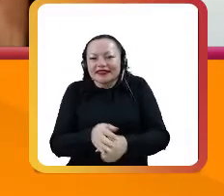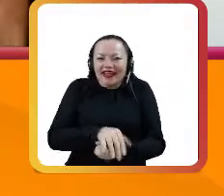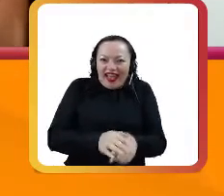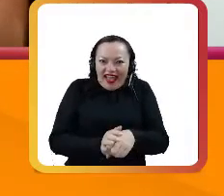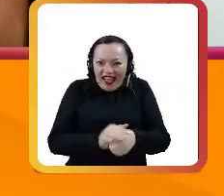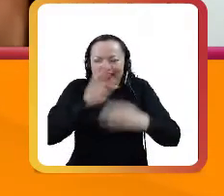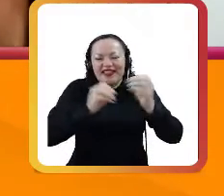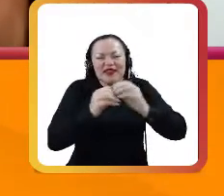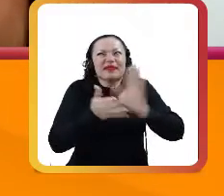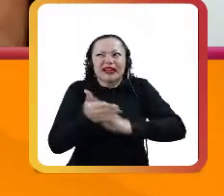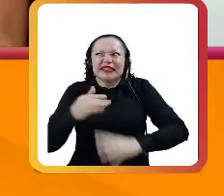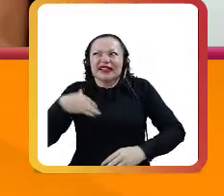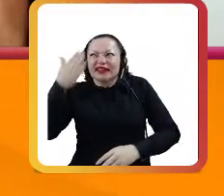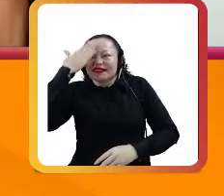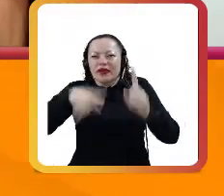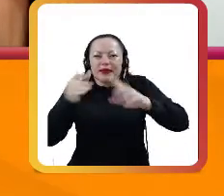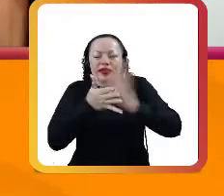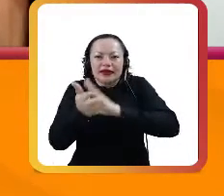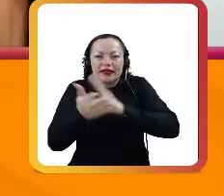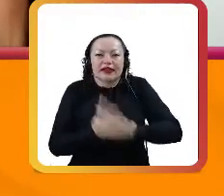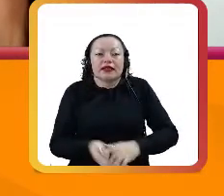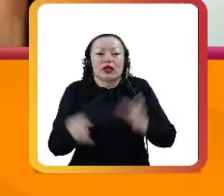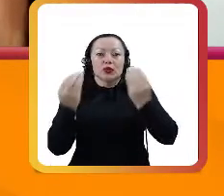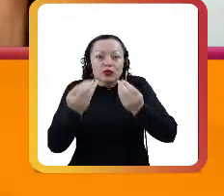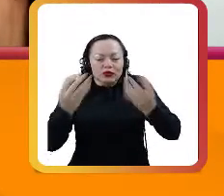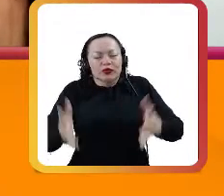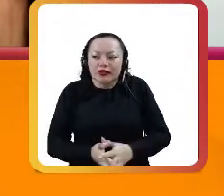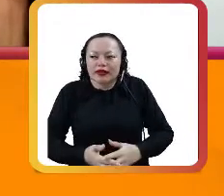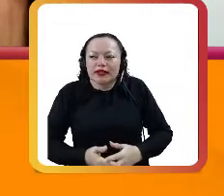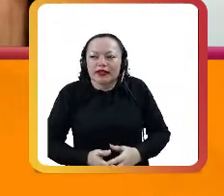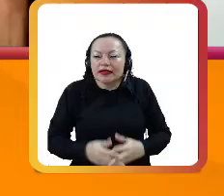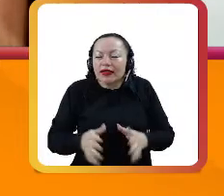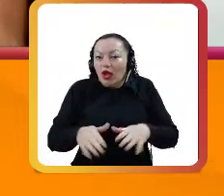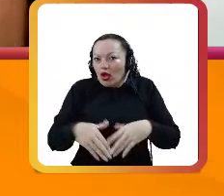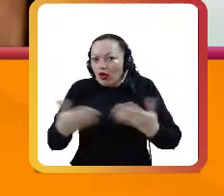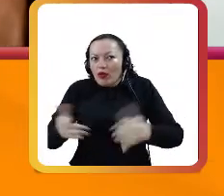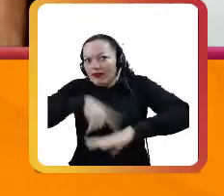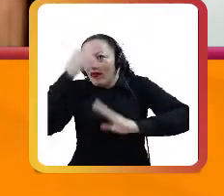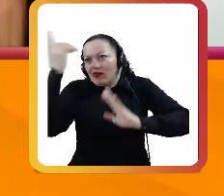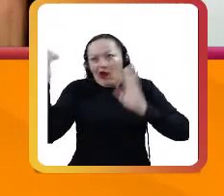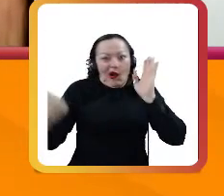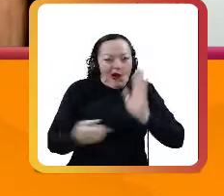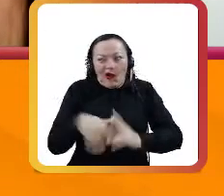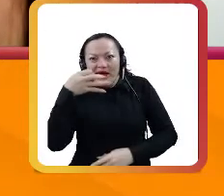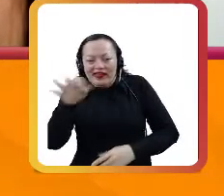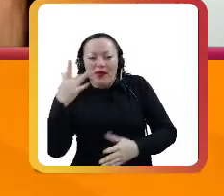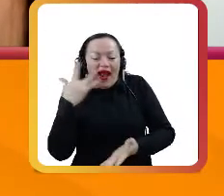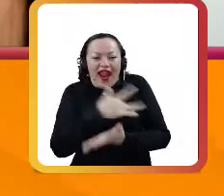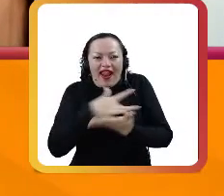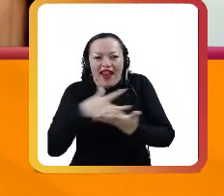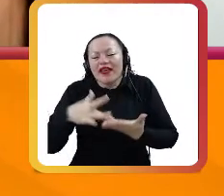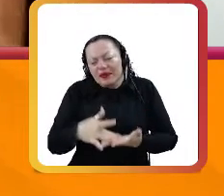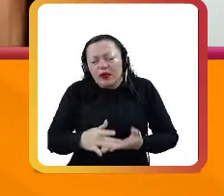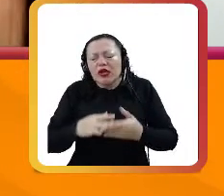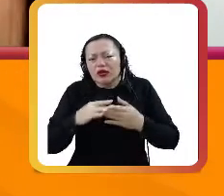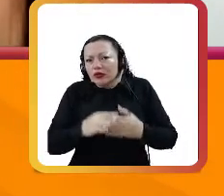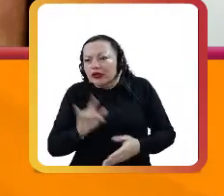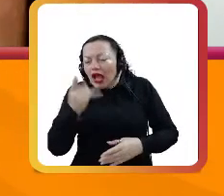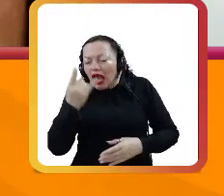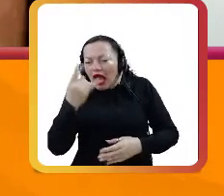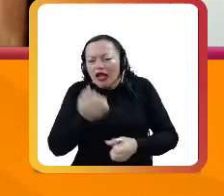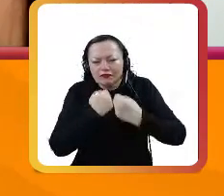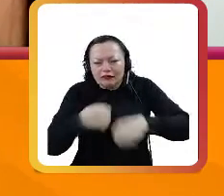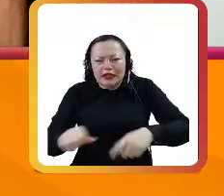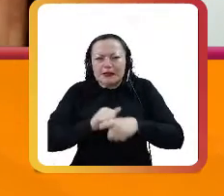pronto tal vez no sea la manera más infalible de limpiar la moneda, pero en algo va a evitar,